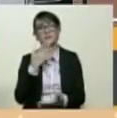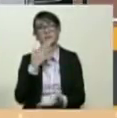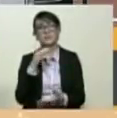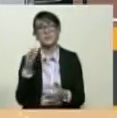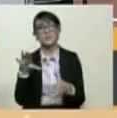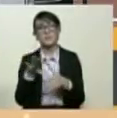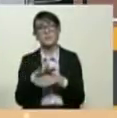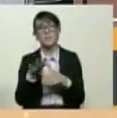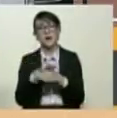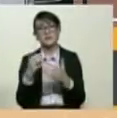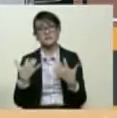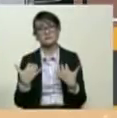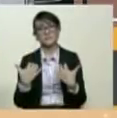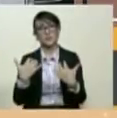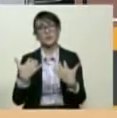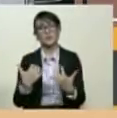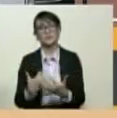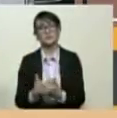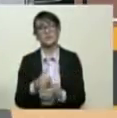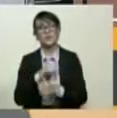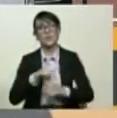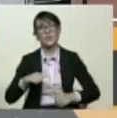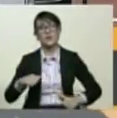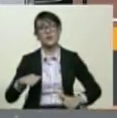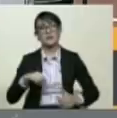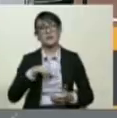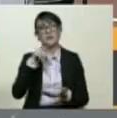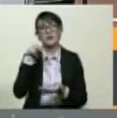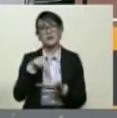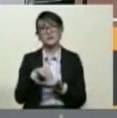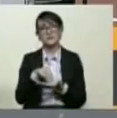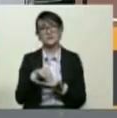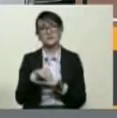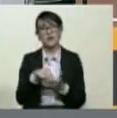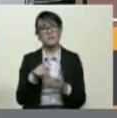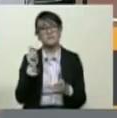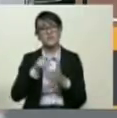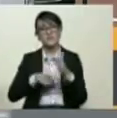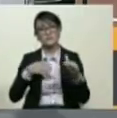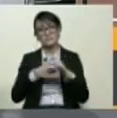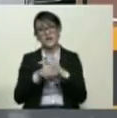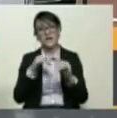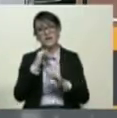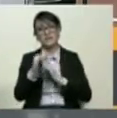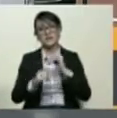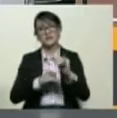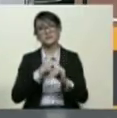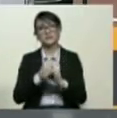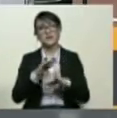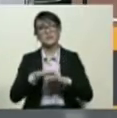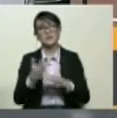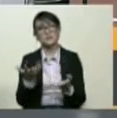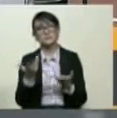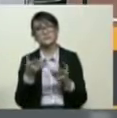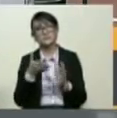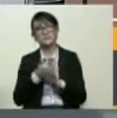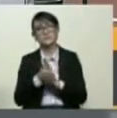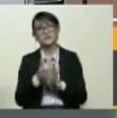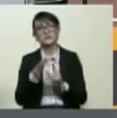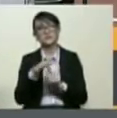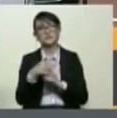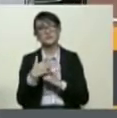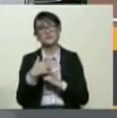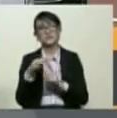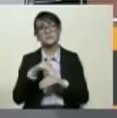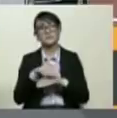día martes en la sesión, pues la Guardia Nacional impidió el acceso a medios internacionales. Quisiera saber su comentario en calidad también